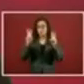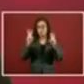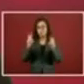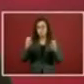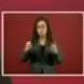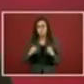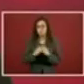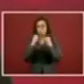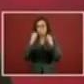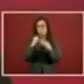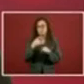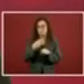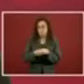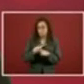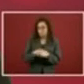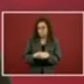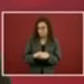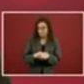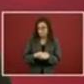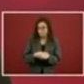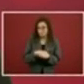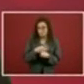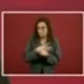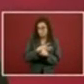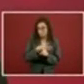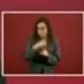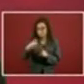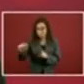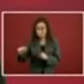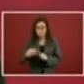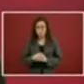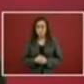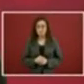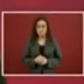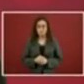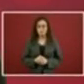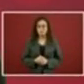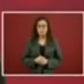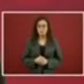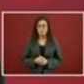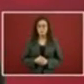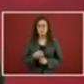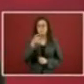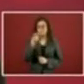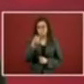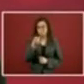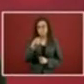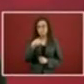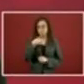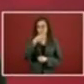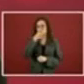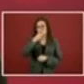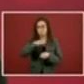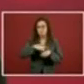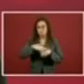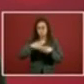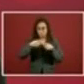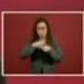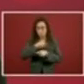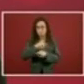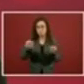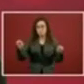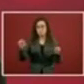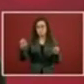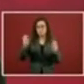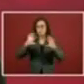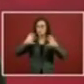la actividad en muchos sentidos no se puede detener. Si bien es cierto, se tiene que mantener, por supuesto, estas recomendaciones y atenderlas puntualmente, las